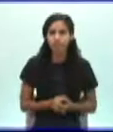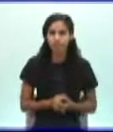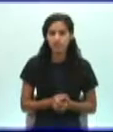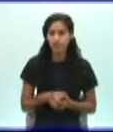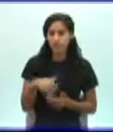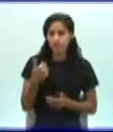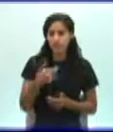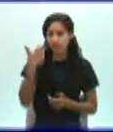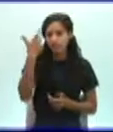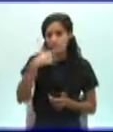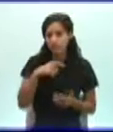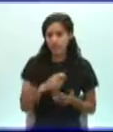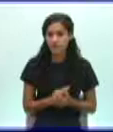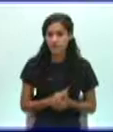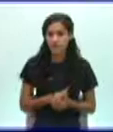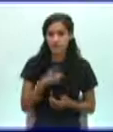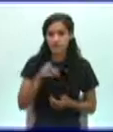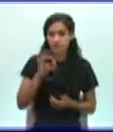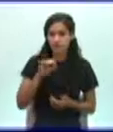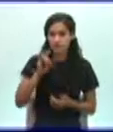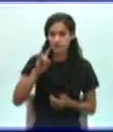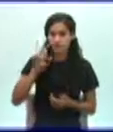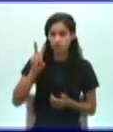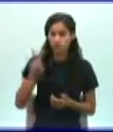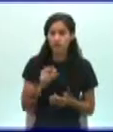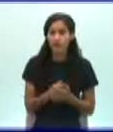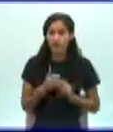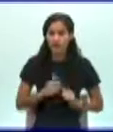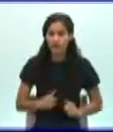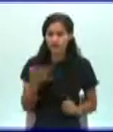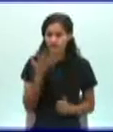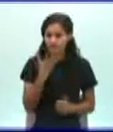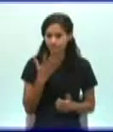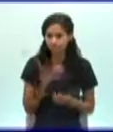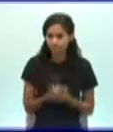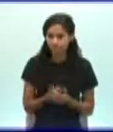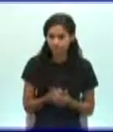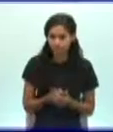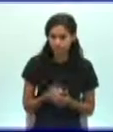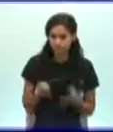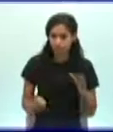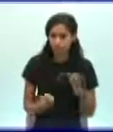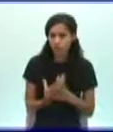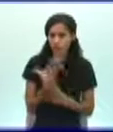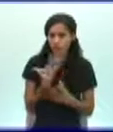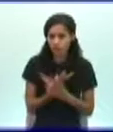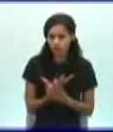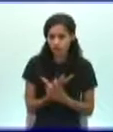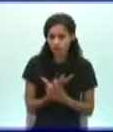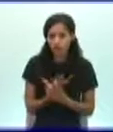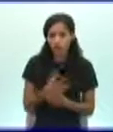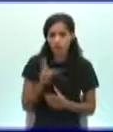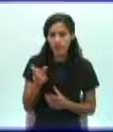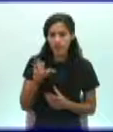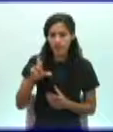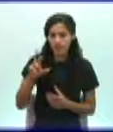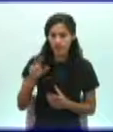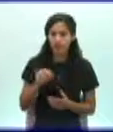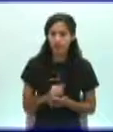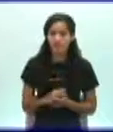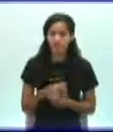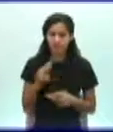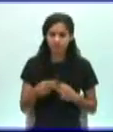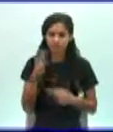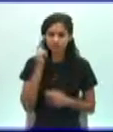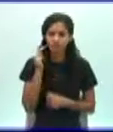10 de abril de 1892 nace el Partido Revolucionario Cubano, organización política fundada por José